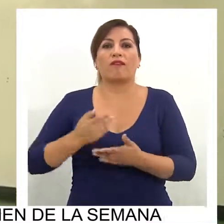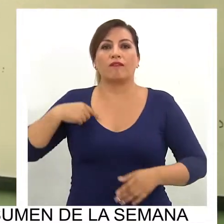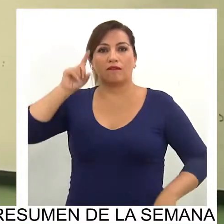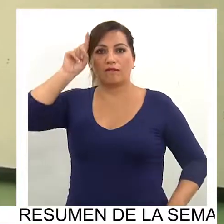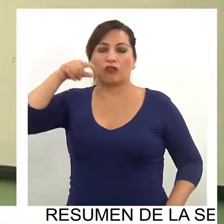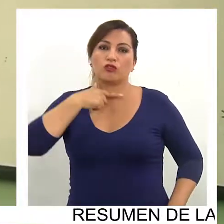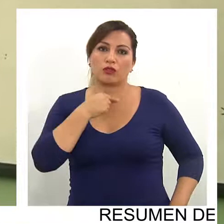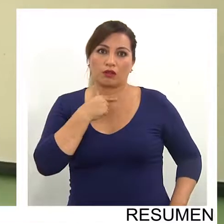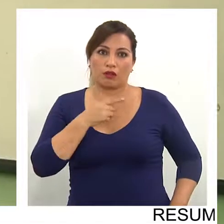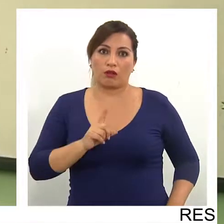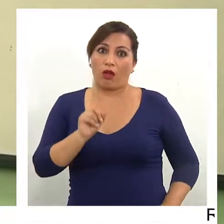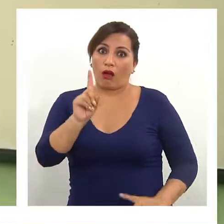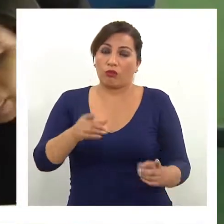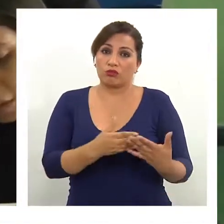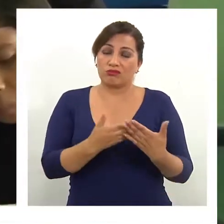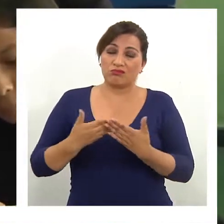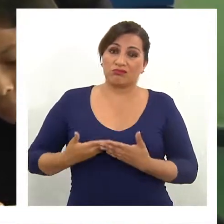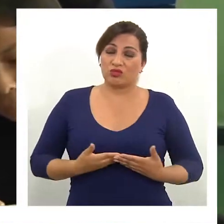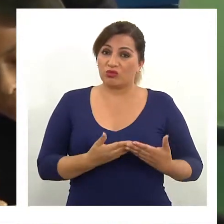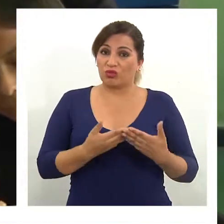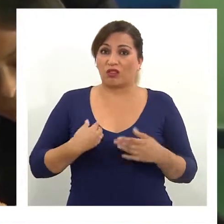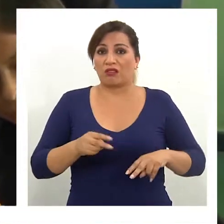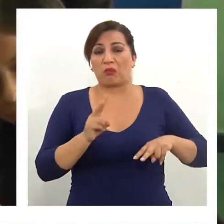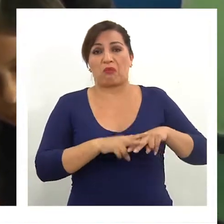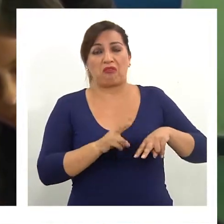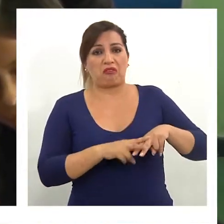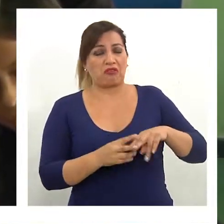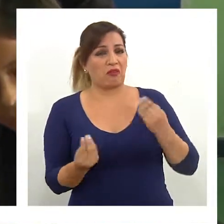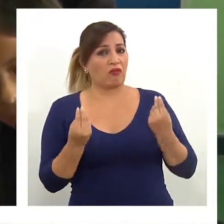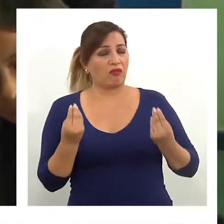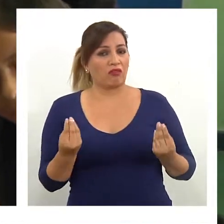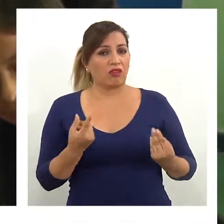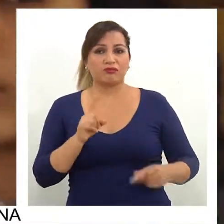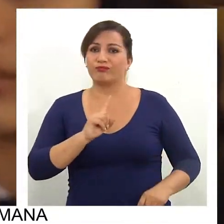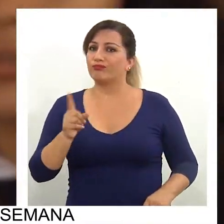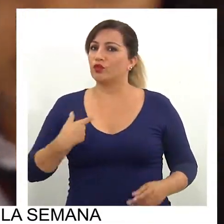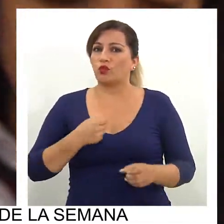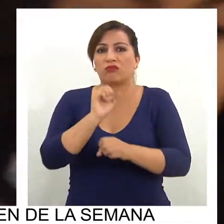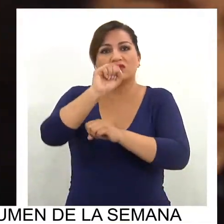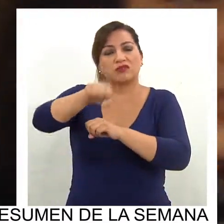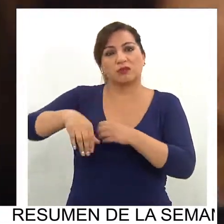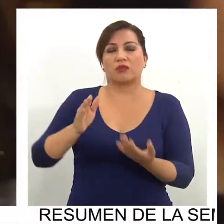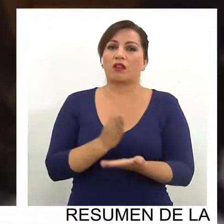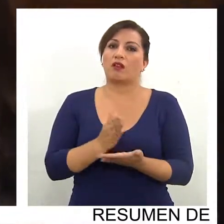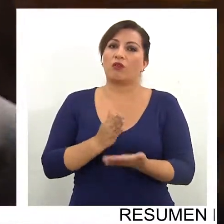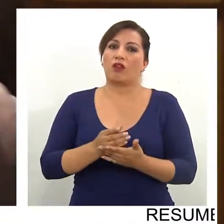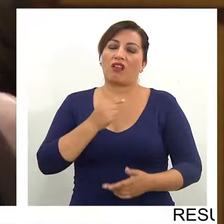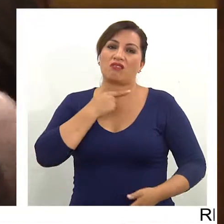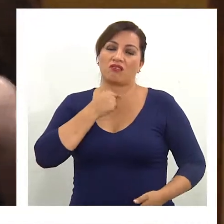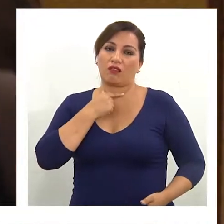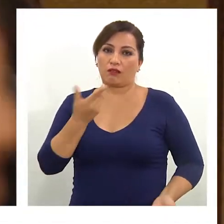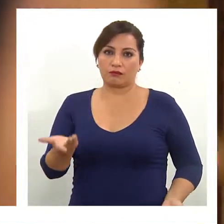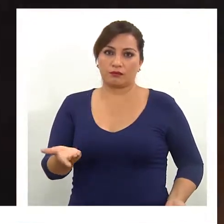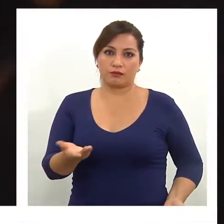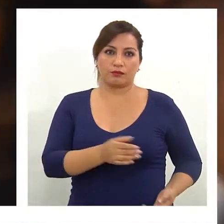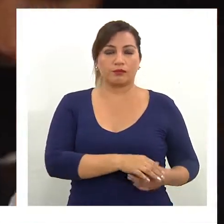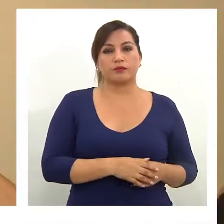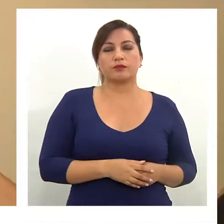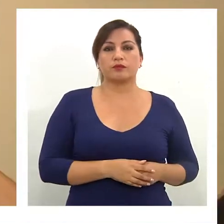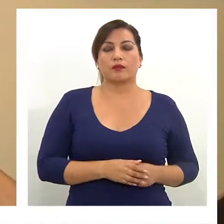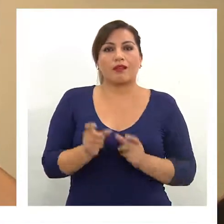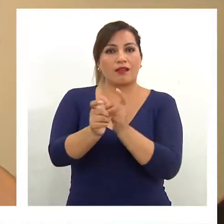preferencia y que muchos alumnos, a pesar del mérito por sus buenas notas, no quedaron establecimientos de excelencia académica.